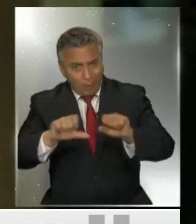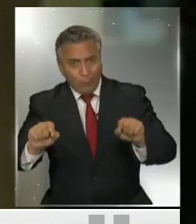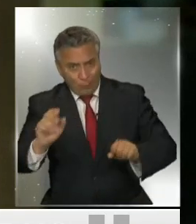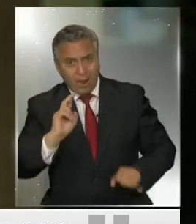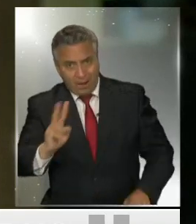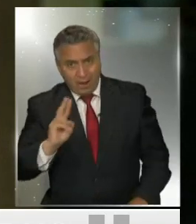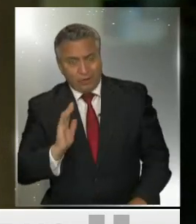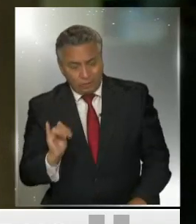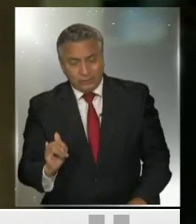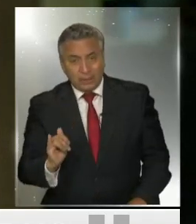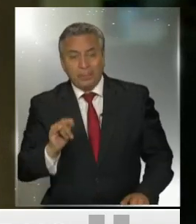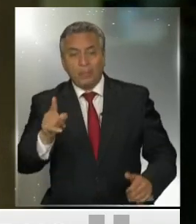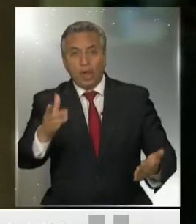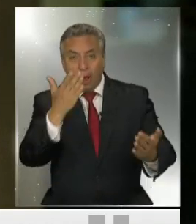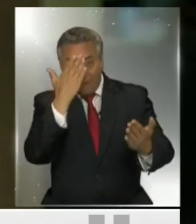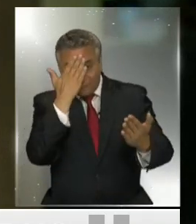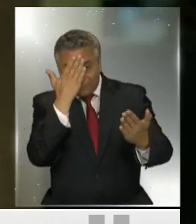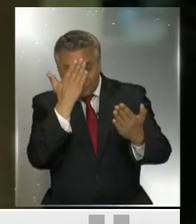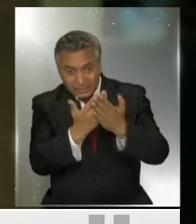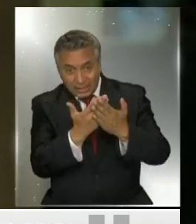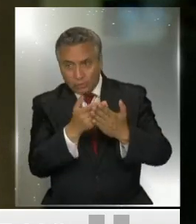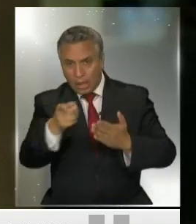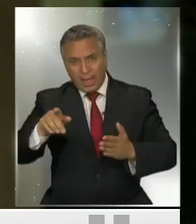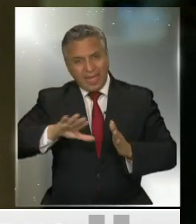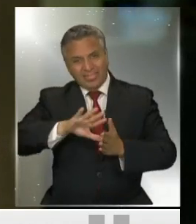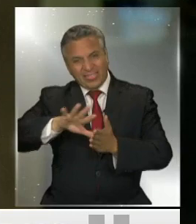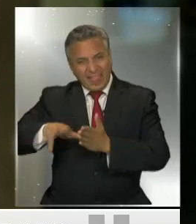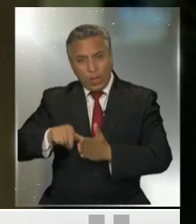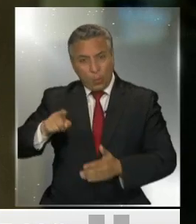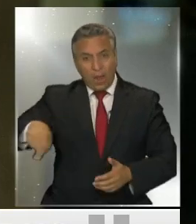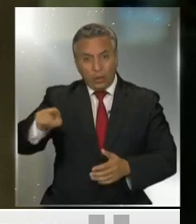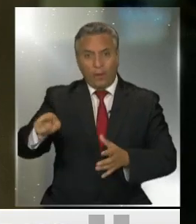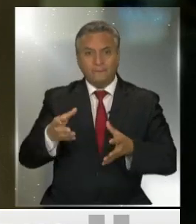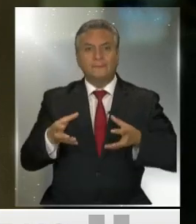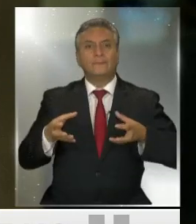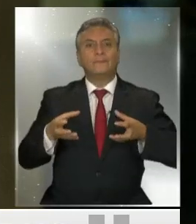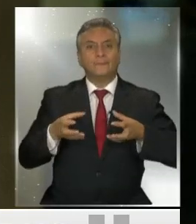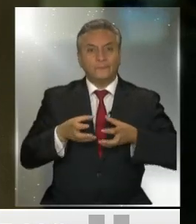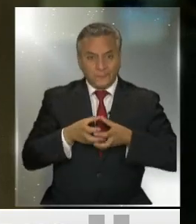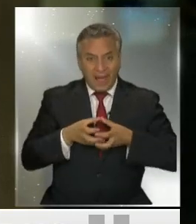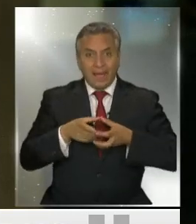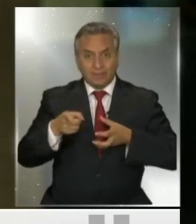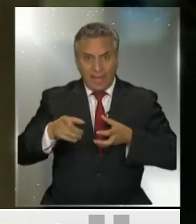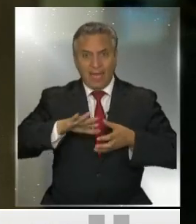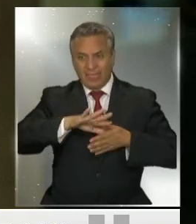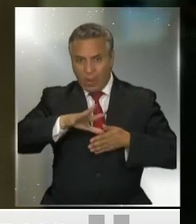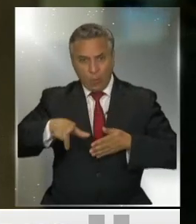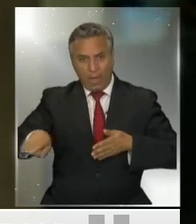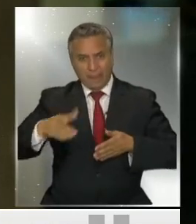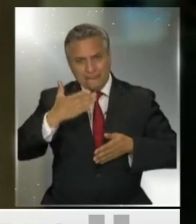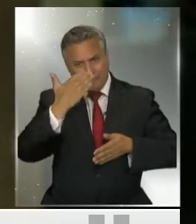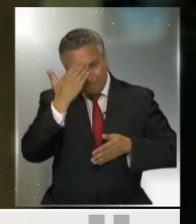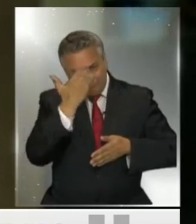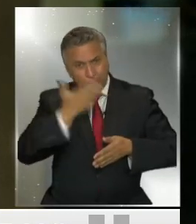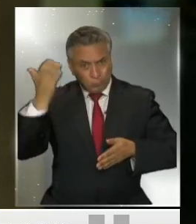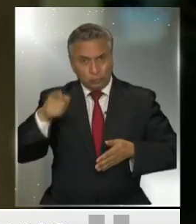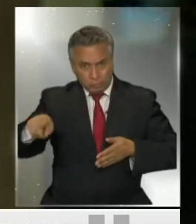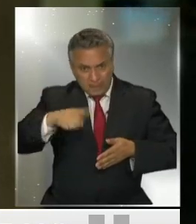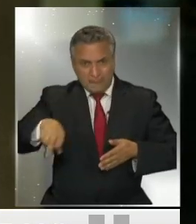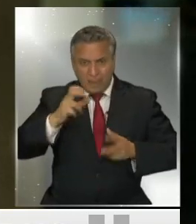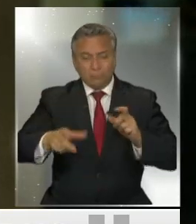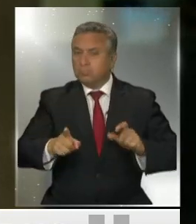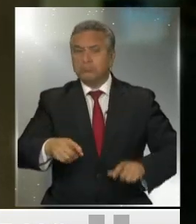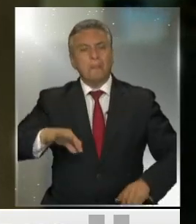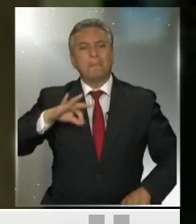y enfrentar aquellos delincuentes muchos de ellos bandas de delincuentes organizados de narcotraficantes que no le importan